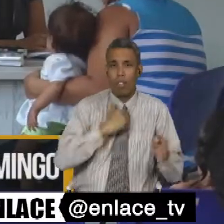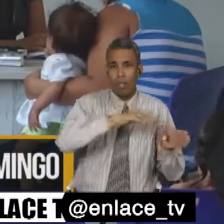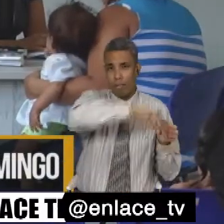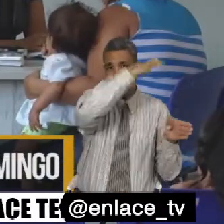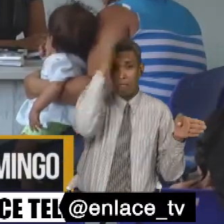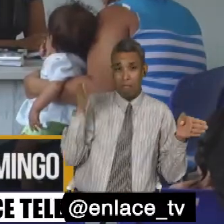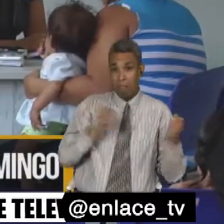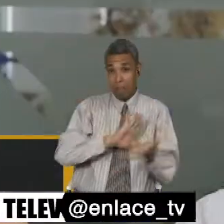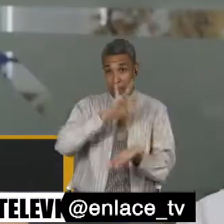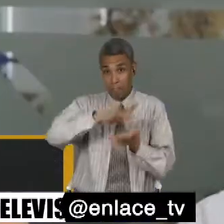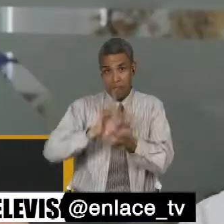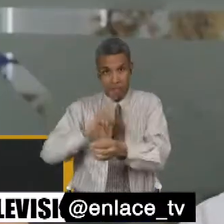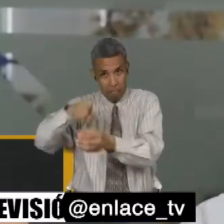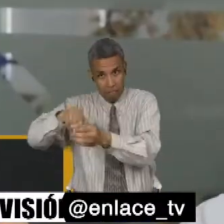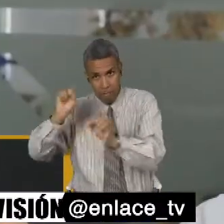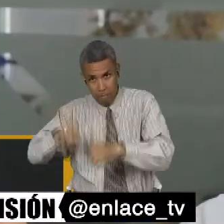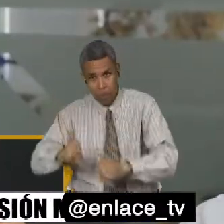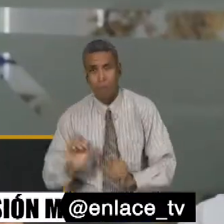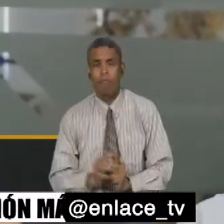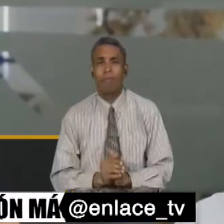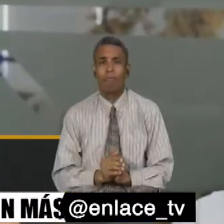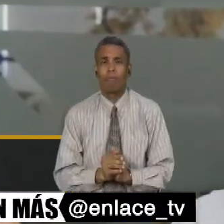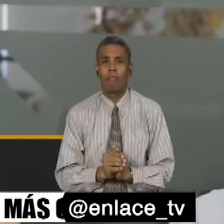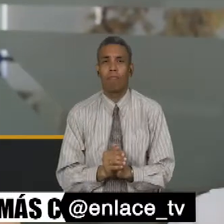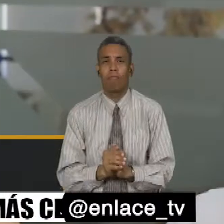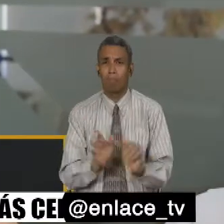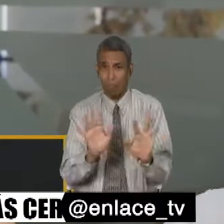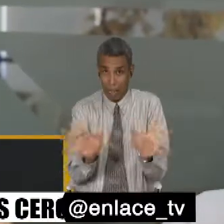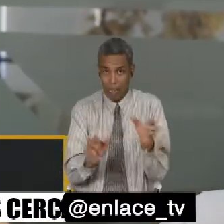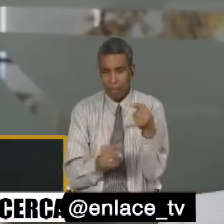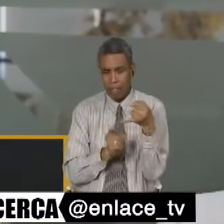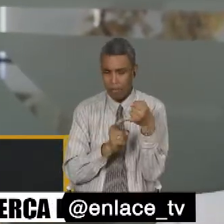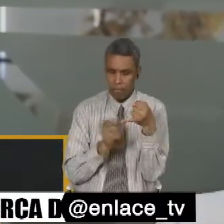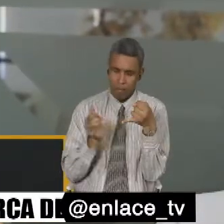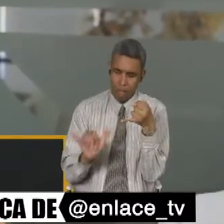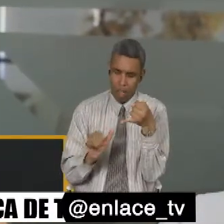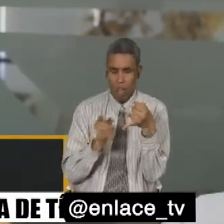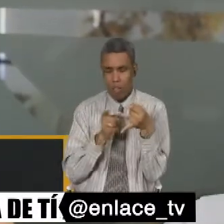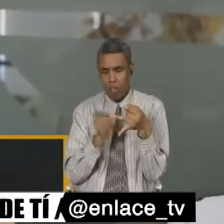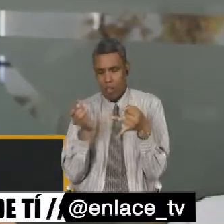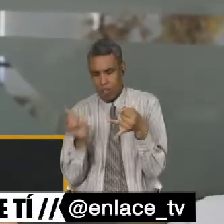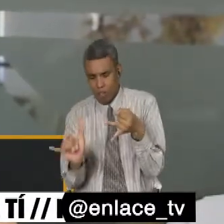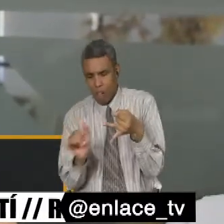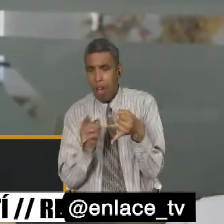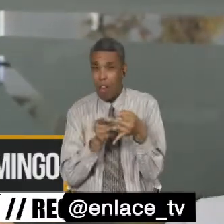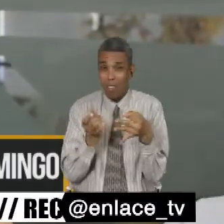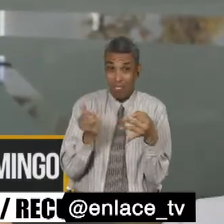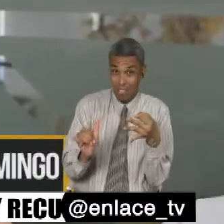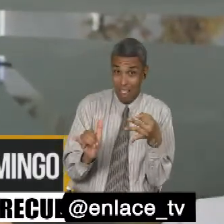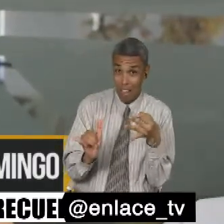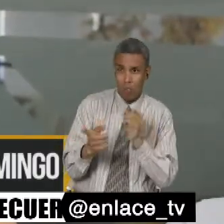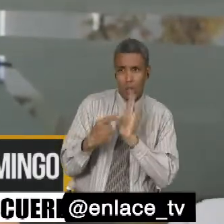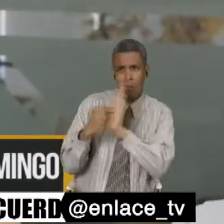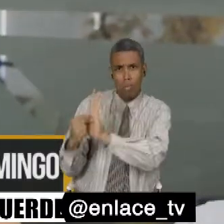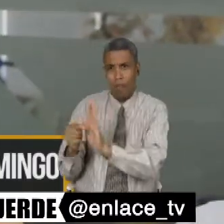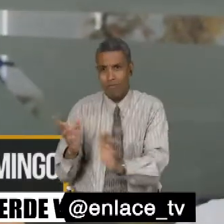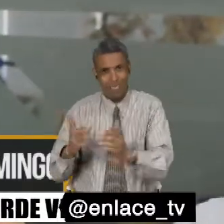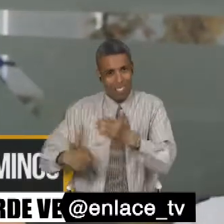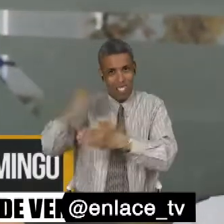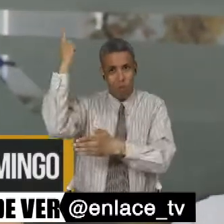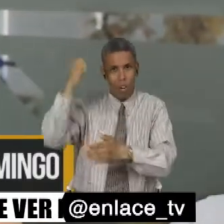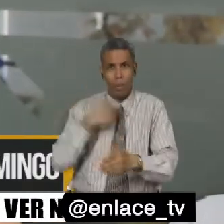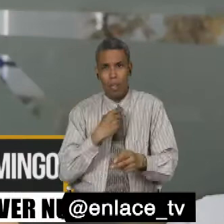luís efe castellanos la persona que tiene los requisitos para afiliarse al régimen su ciudad inmediatamente quedará filia